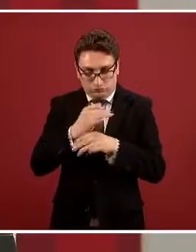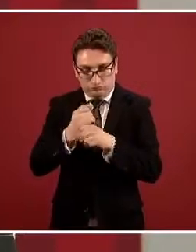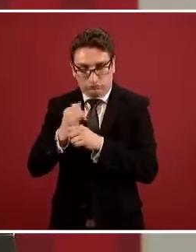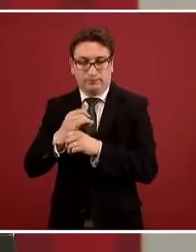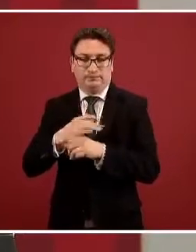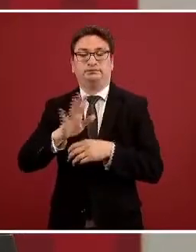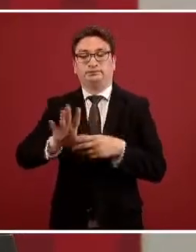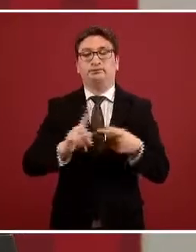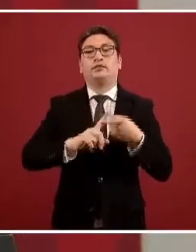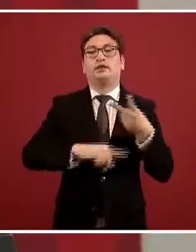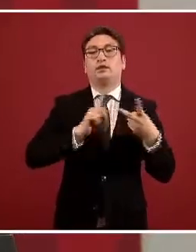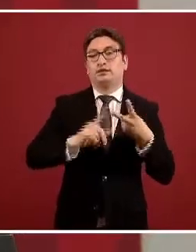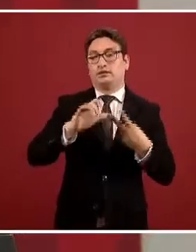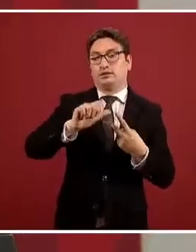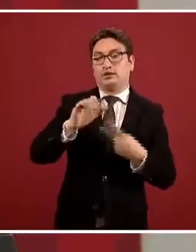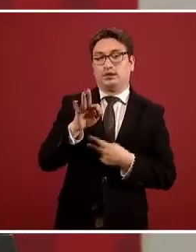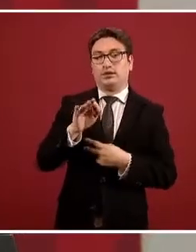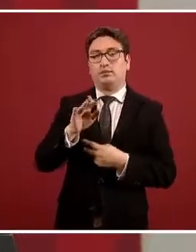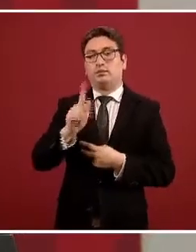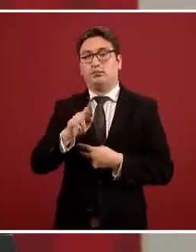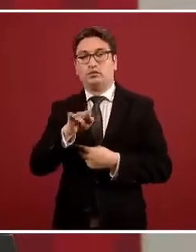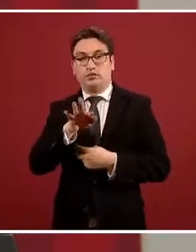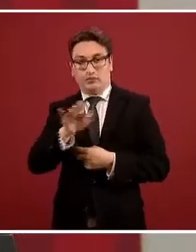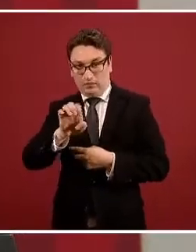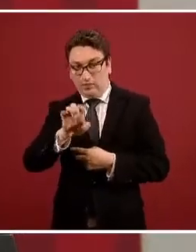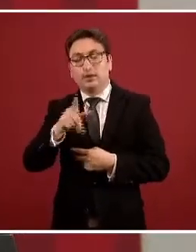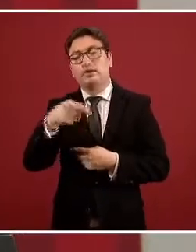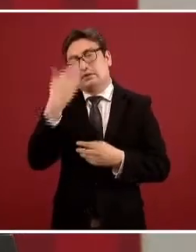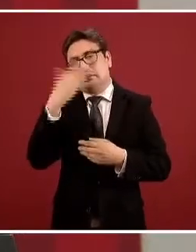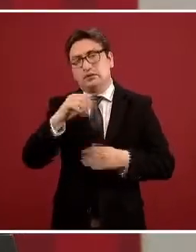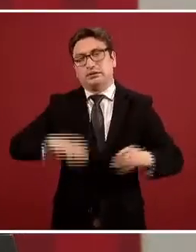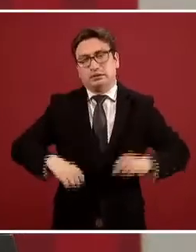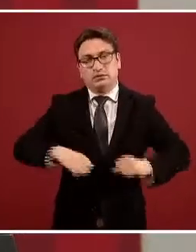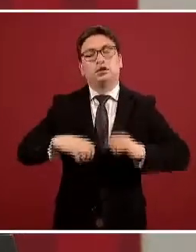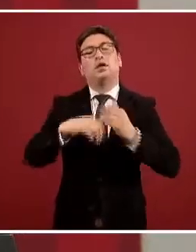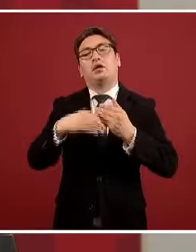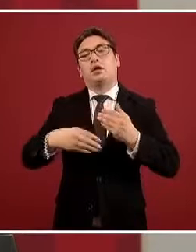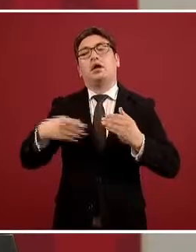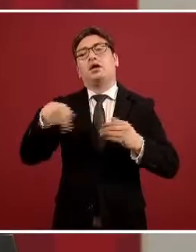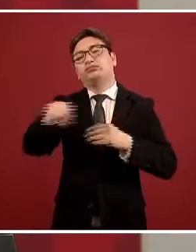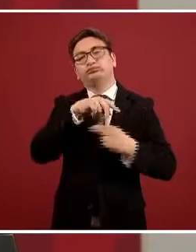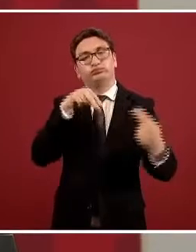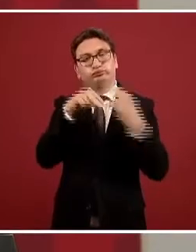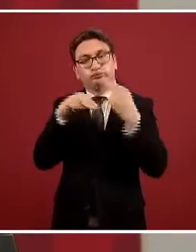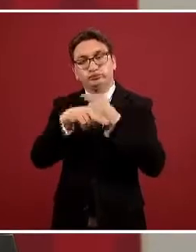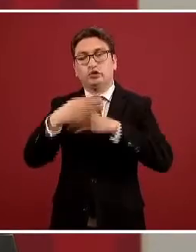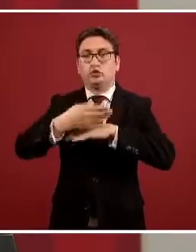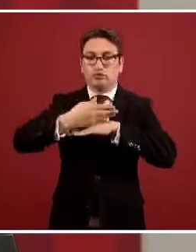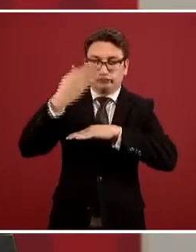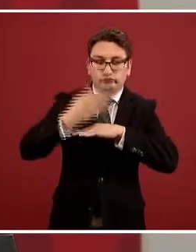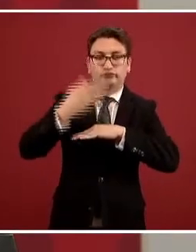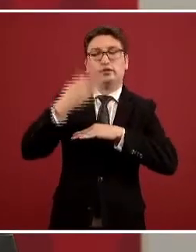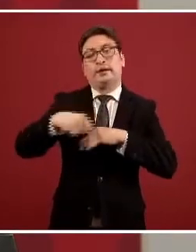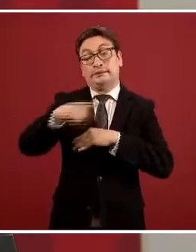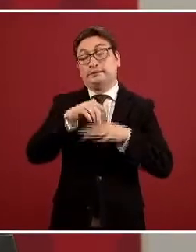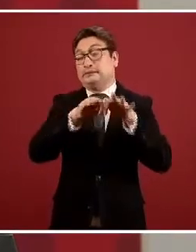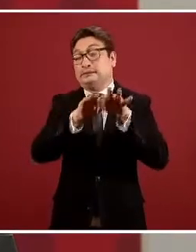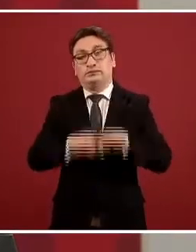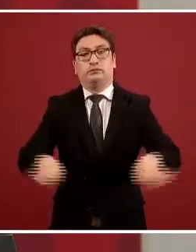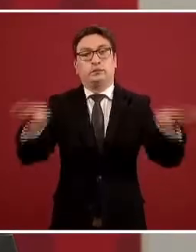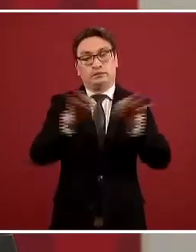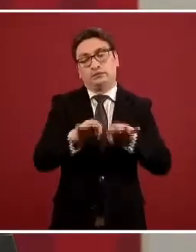Capufe, definitivamente la actividad de las carreteras, incluyendo las que son de peaje, es una actividad esencial, y